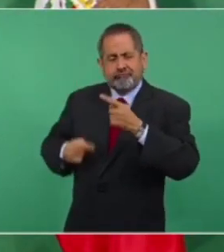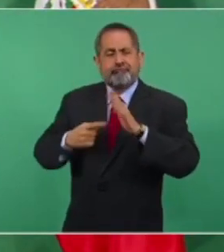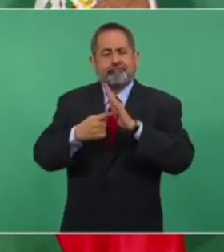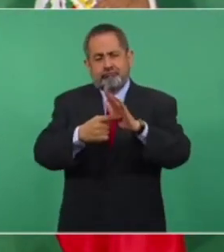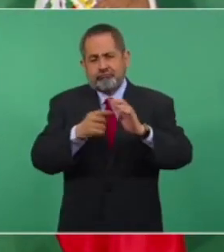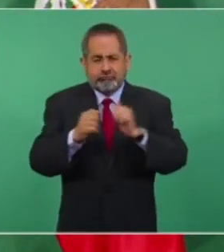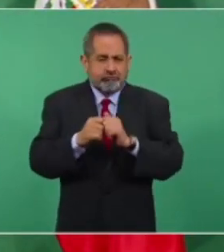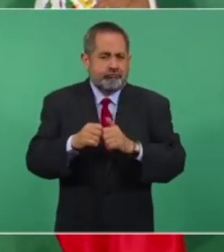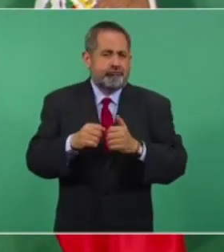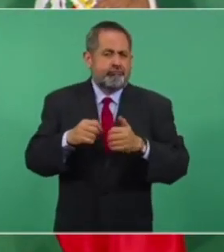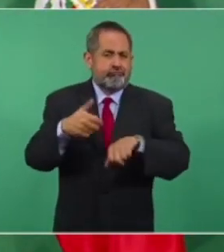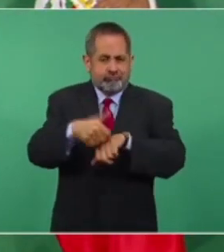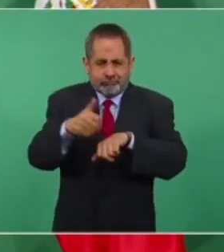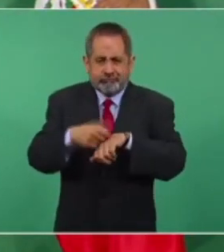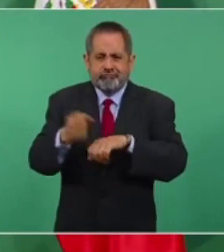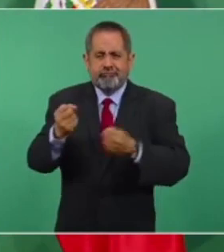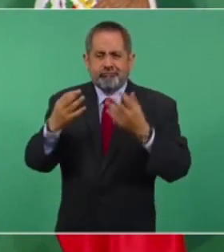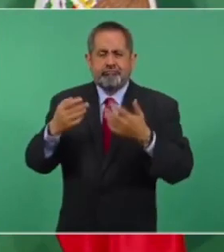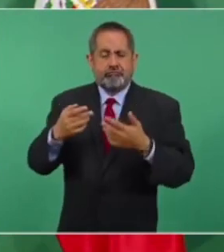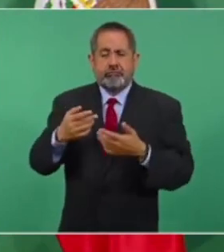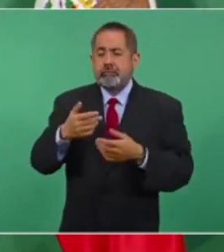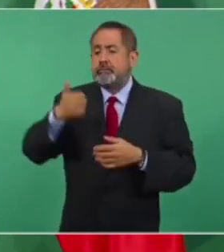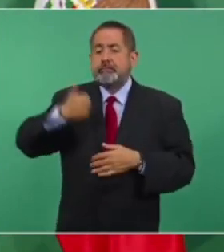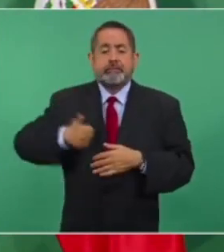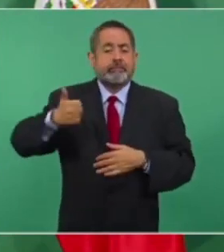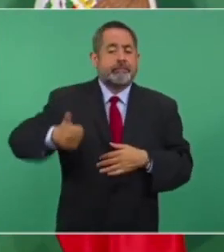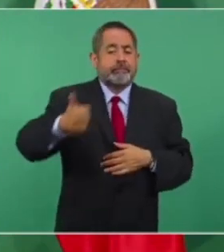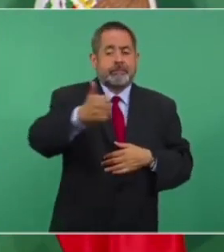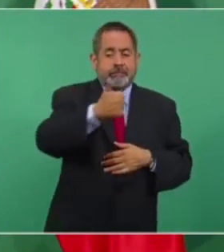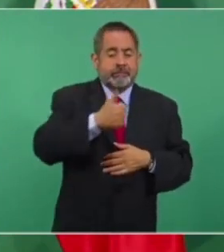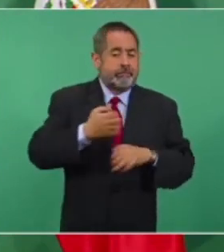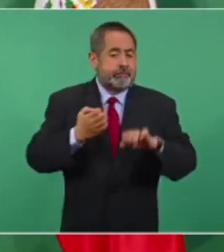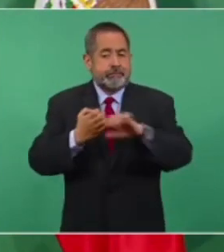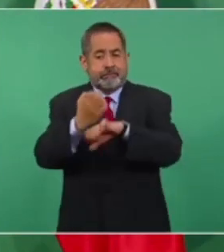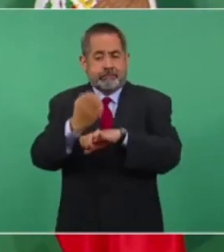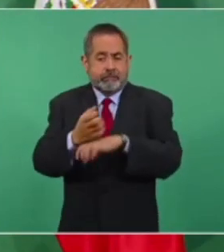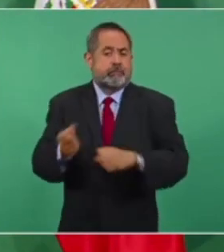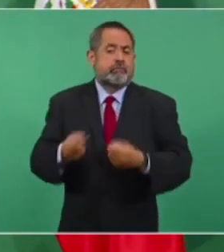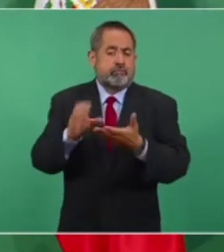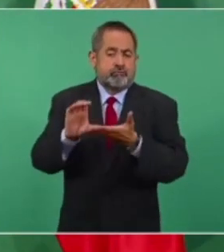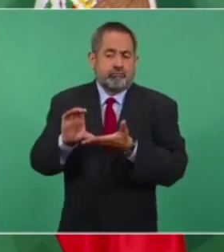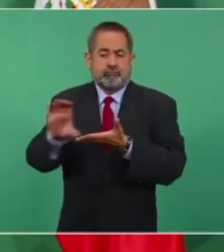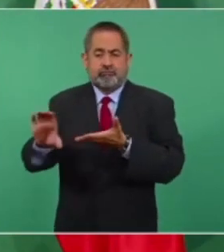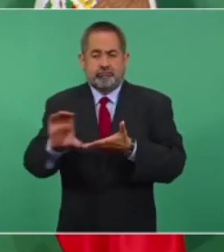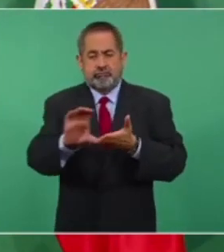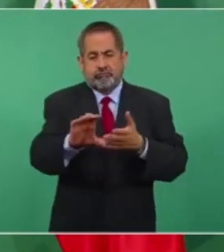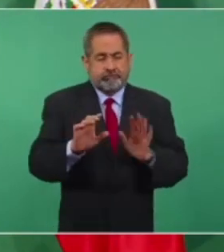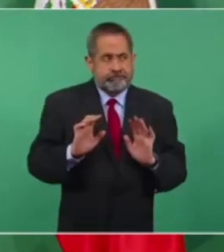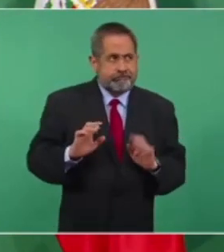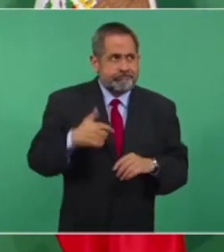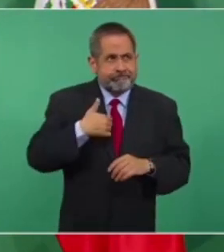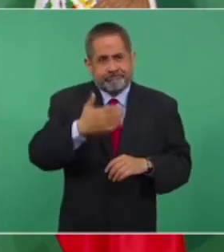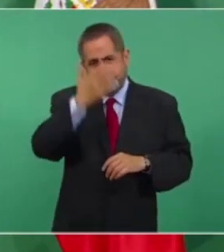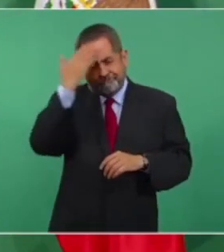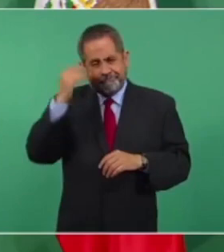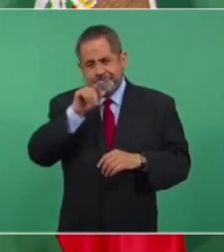con datos, cuánto le corresponde a cada estado. No sé si en Jalisco